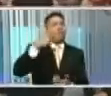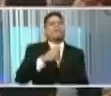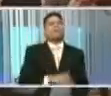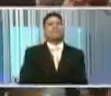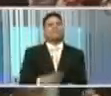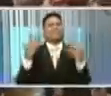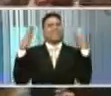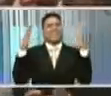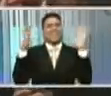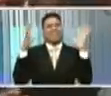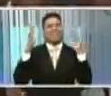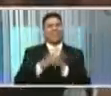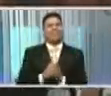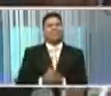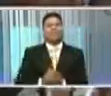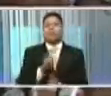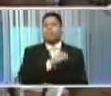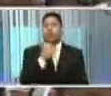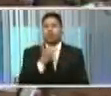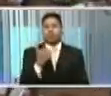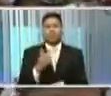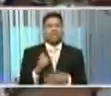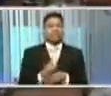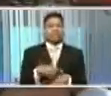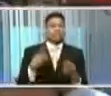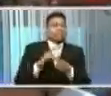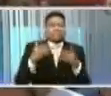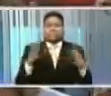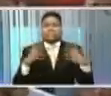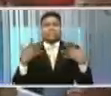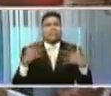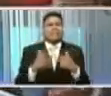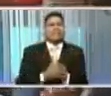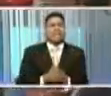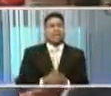¿Será por eso que están desesperados?